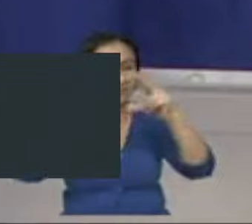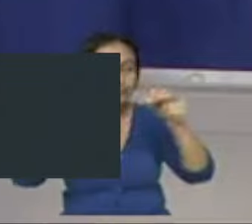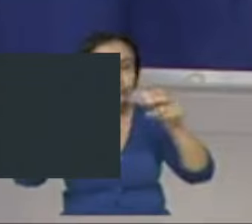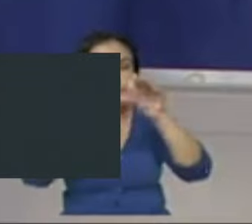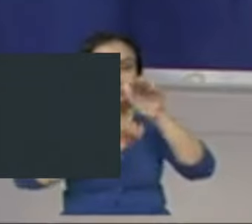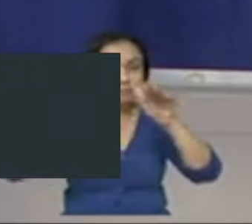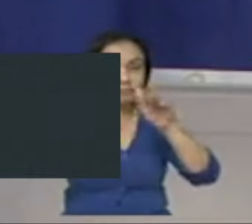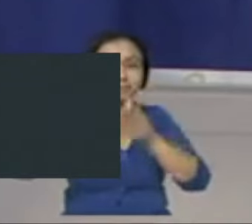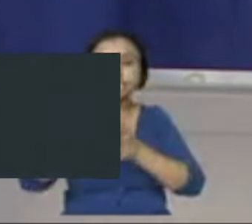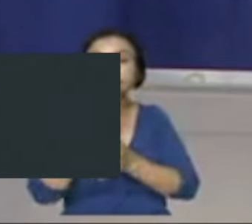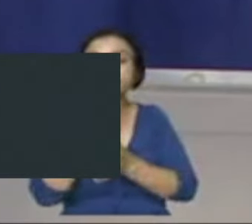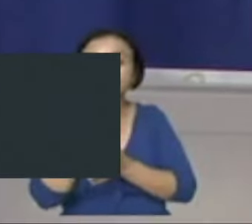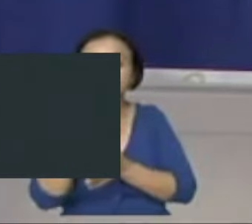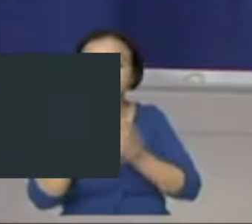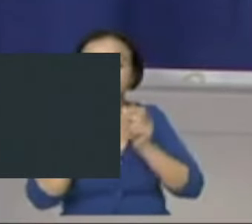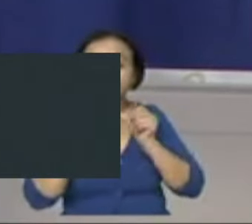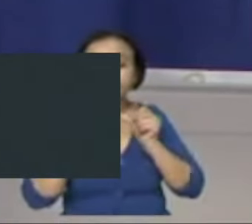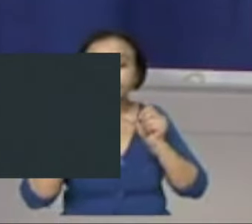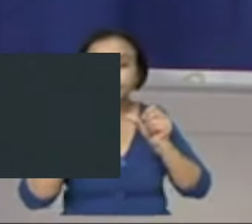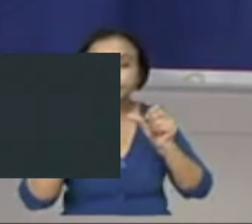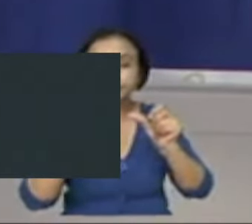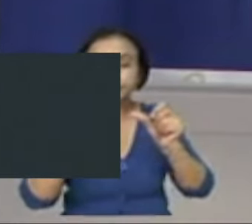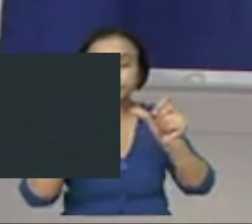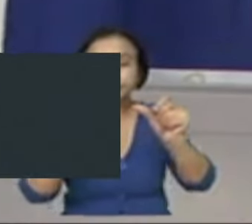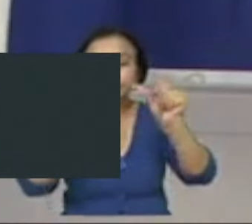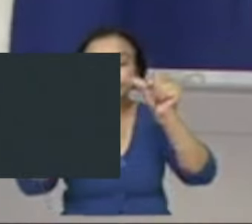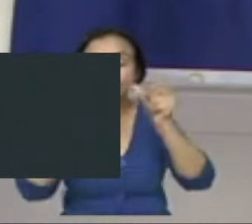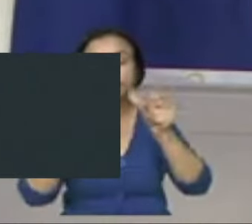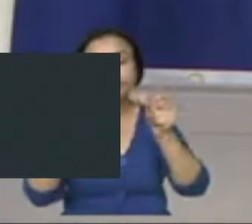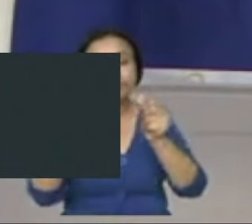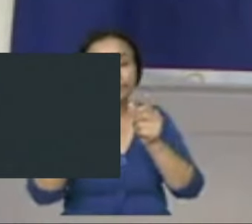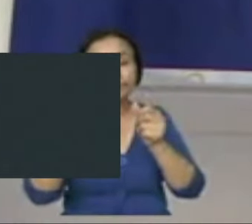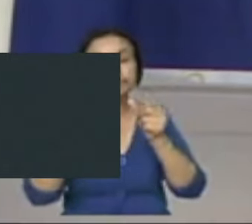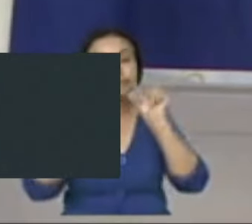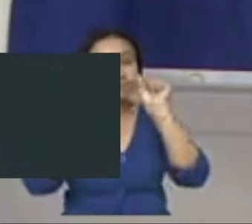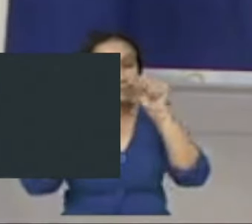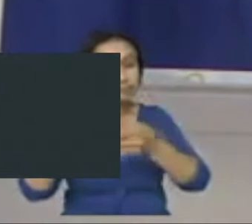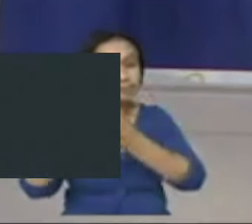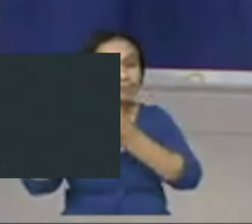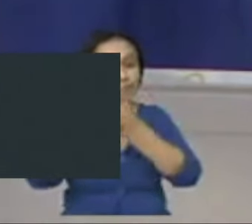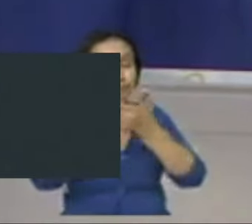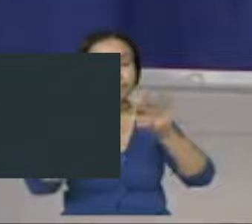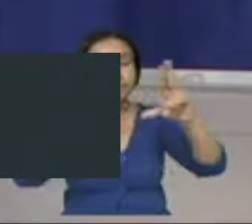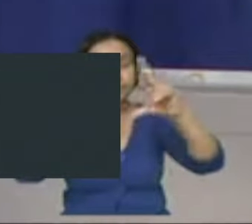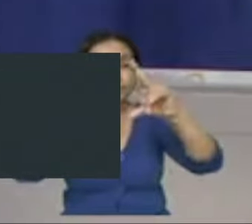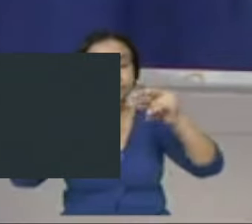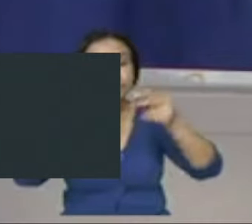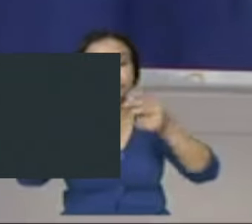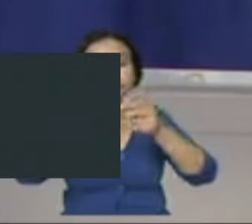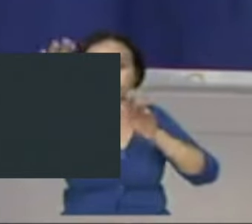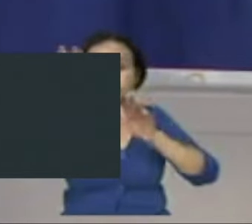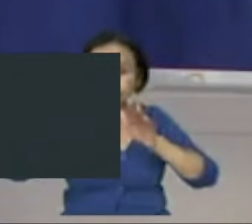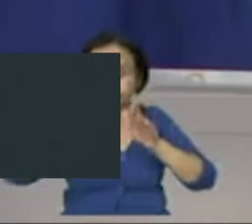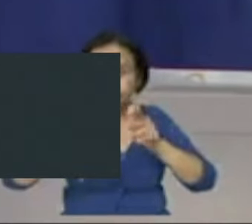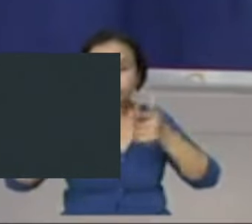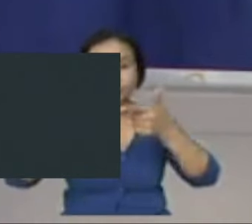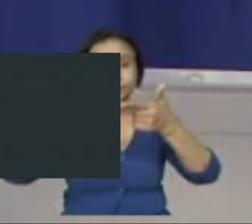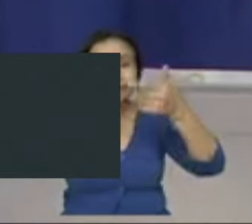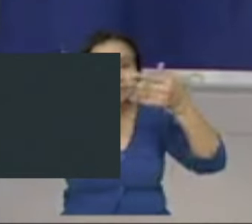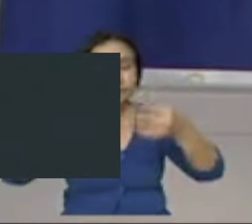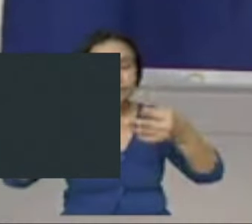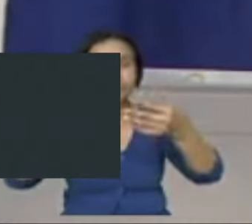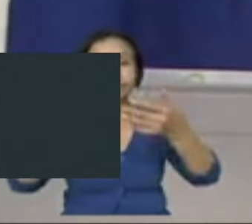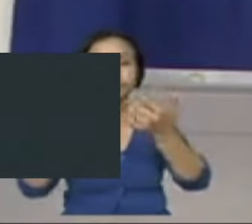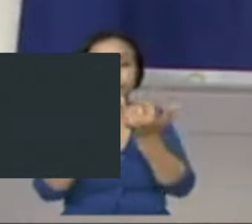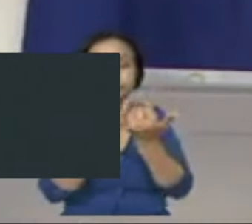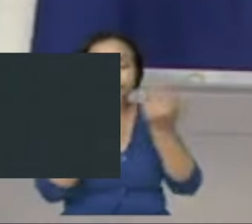de mayor calidad, permanente y consistente, de manera que permita estabilidad de precio, estabilidad de